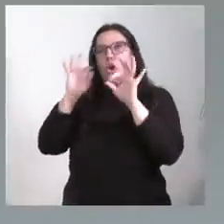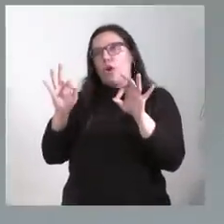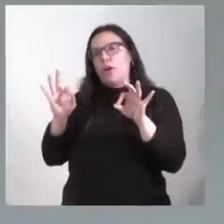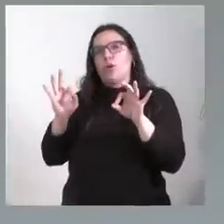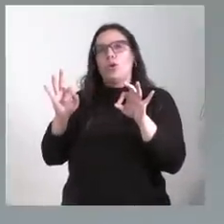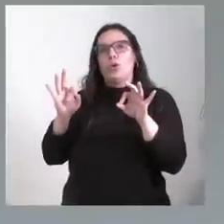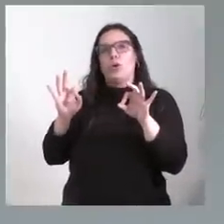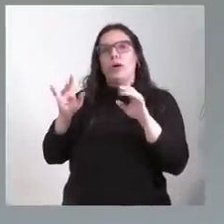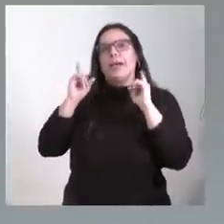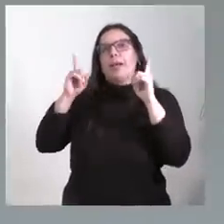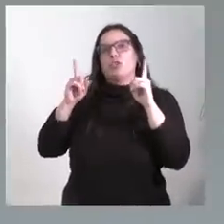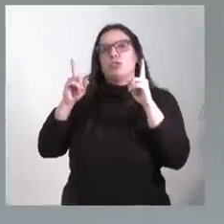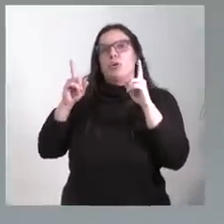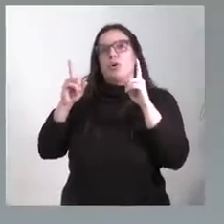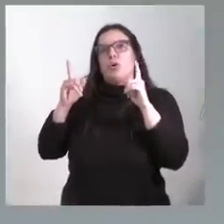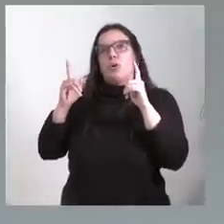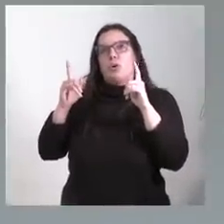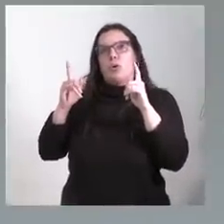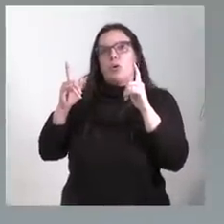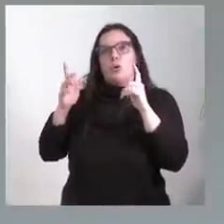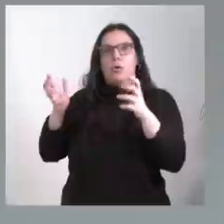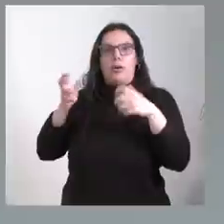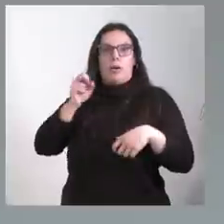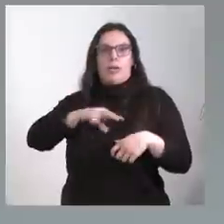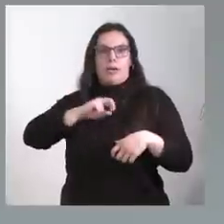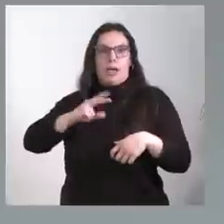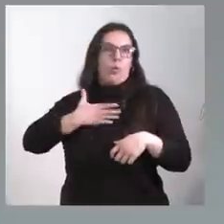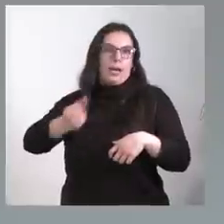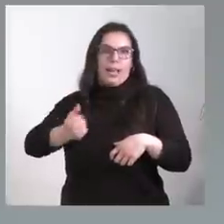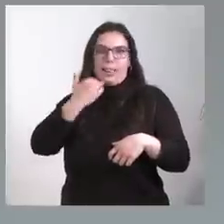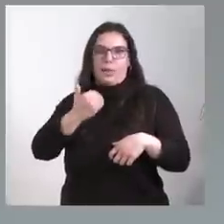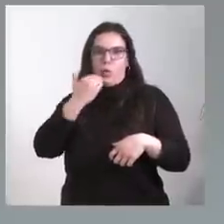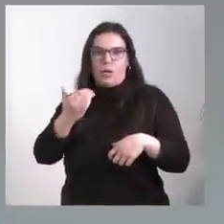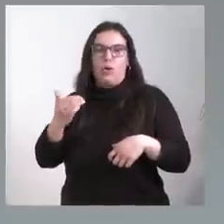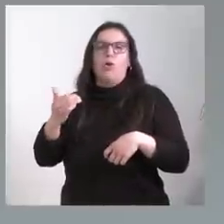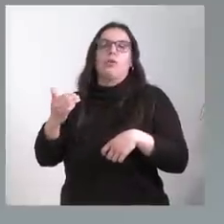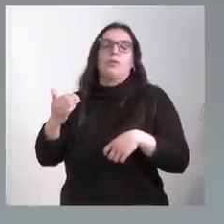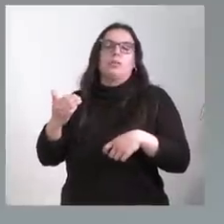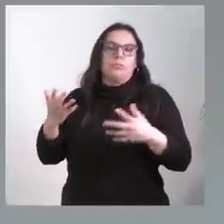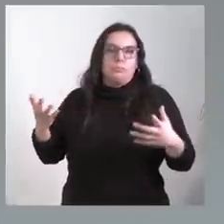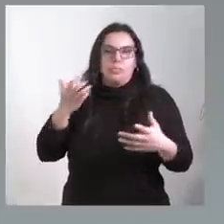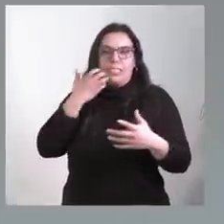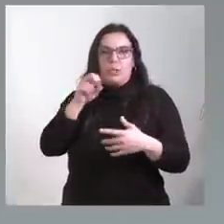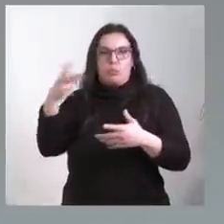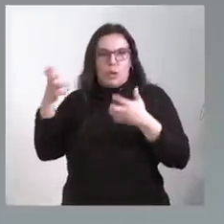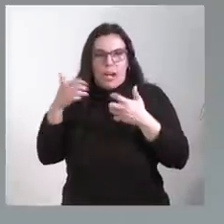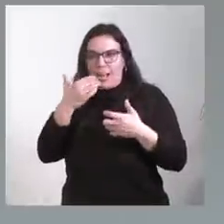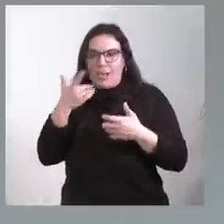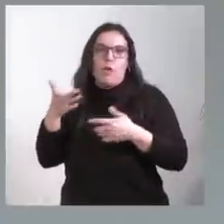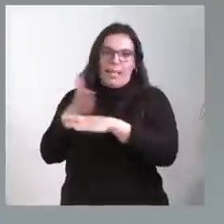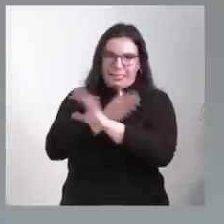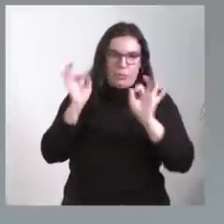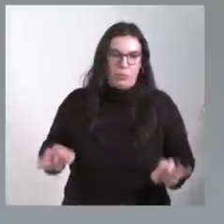de Posesión como concejal y eventualmente alcalde de Valladolid si así lo deciden los vallessoletanos